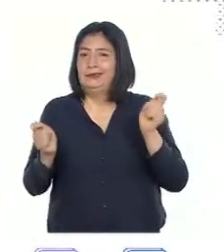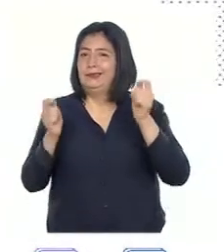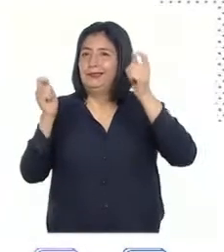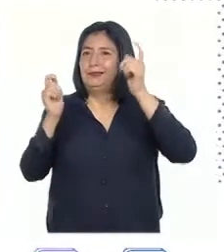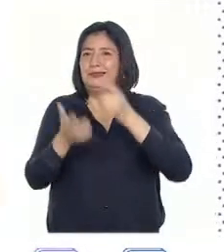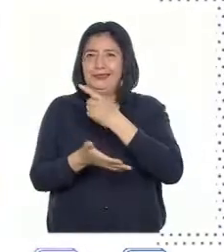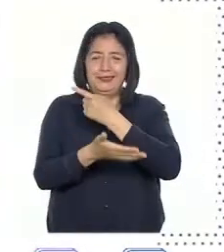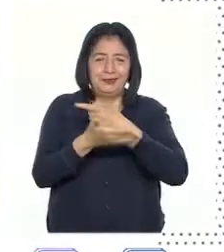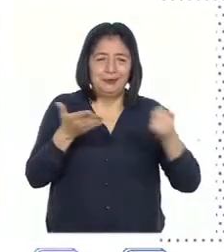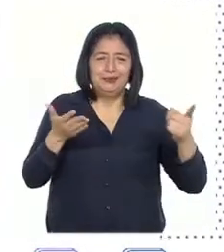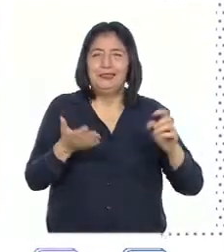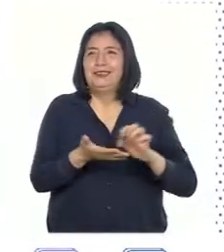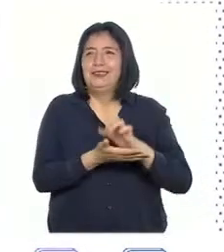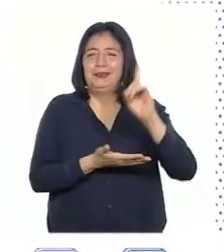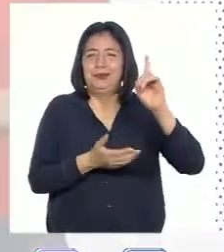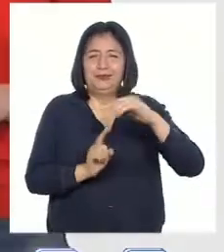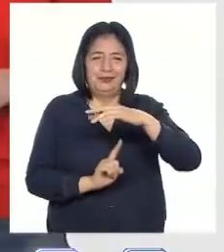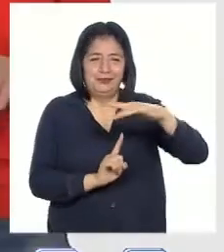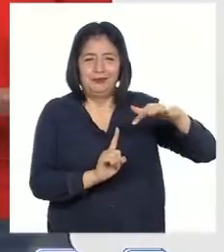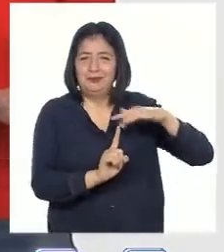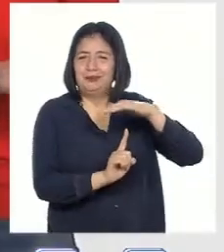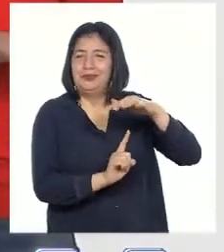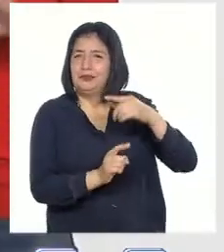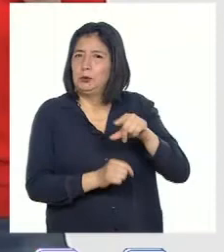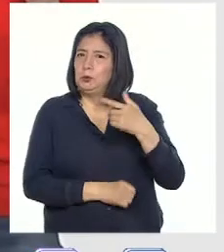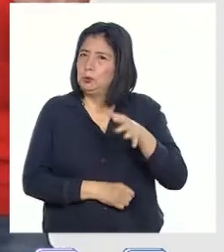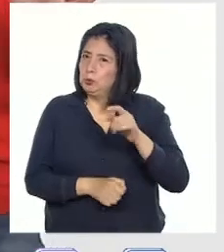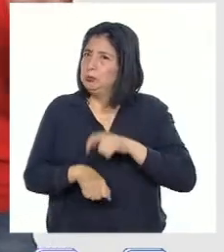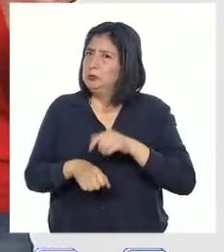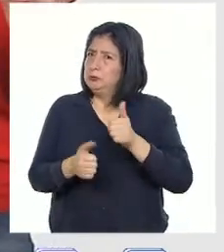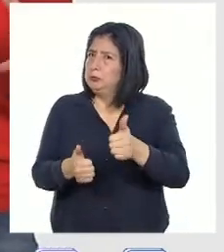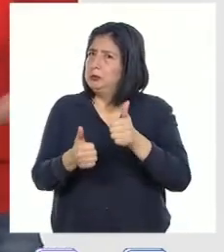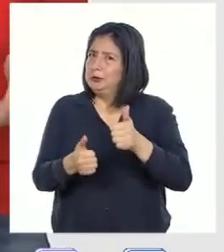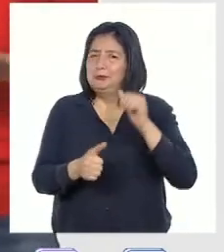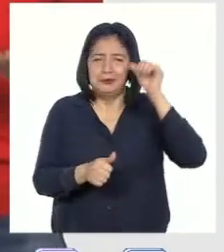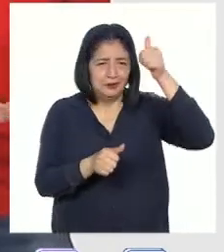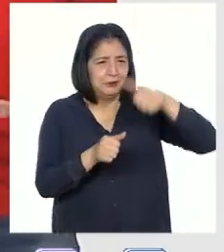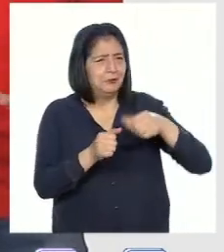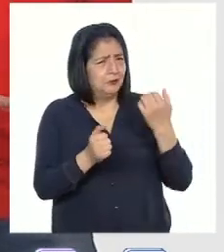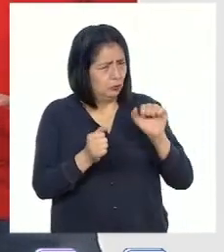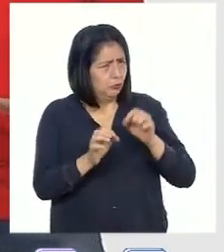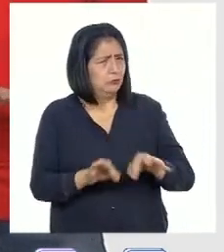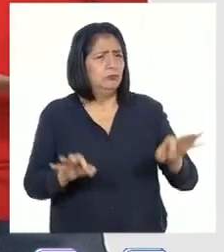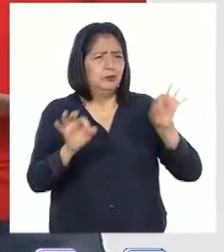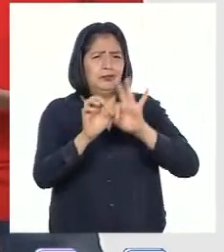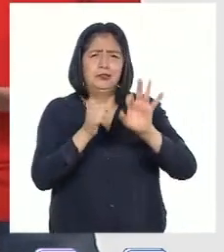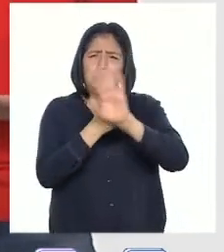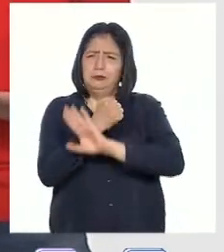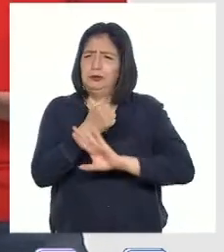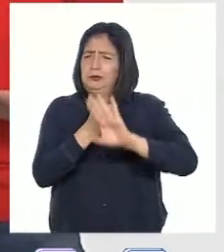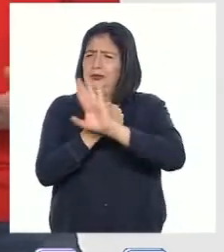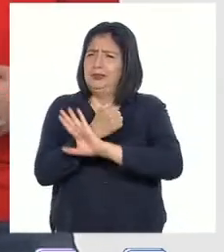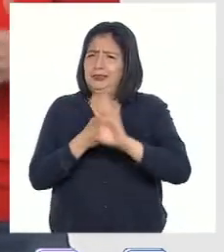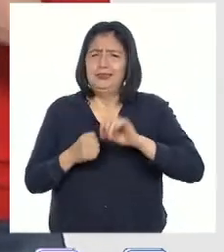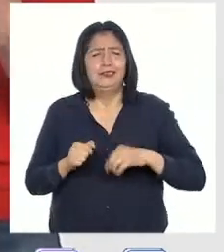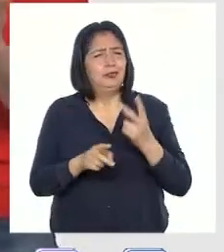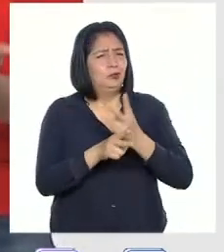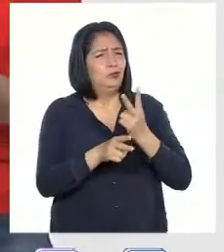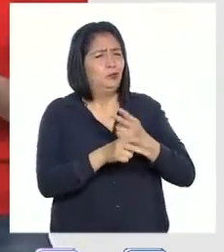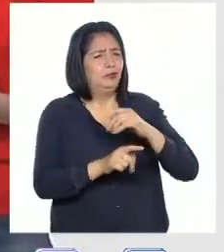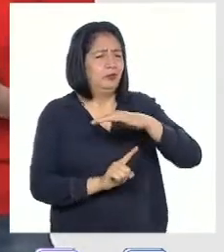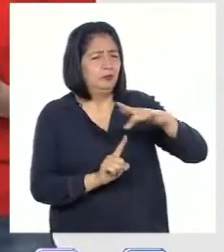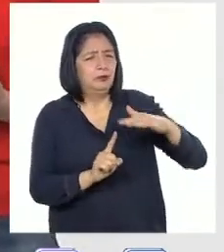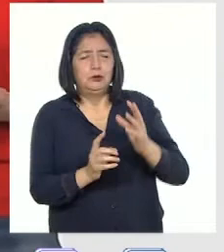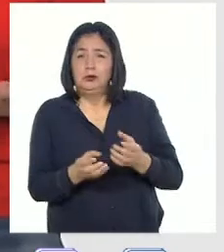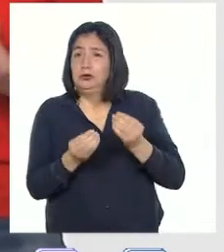la Semana de la Educación Ambiental. Es un momento ideal para recordar la importancia de proteger y conservar nuestro ambiente mediante